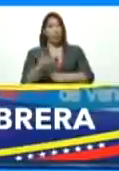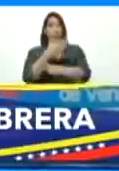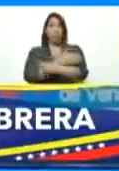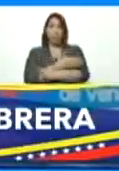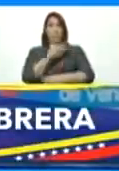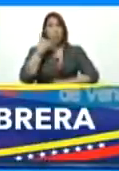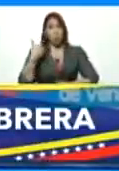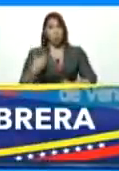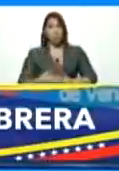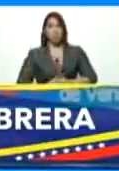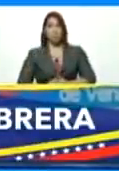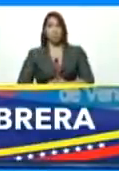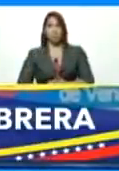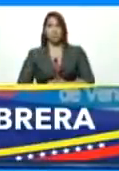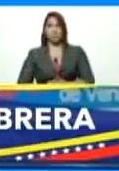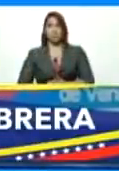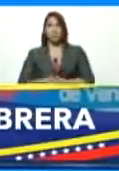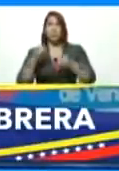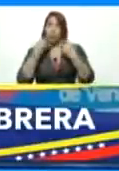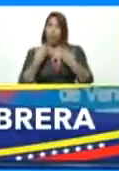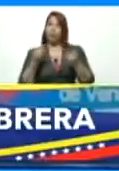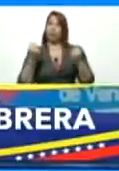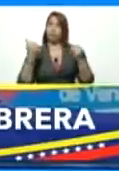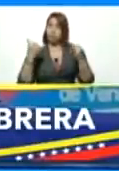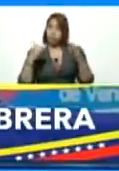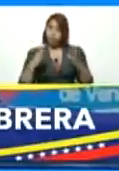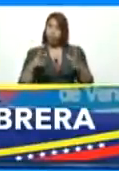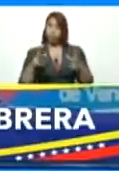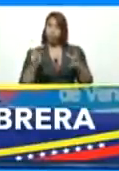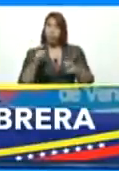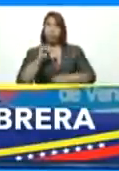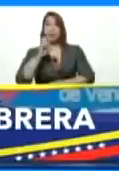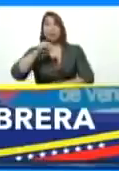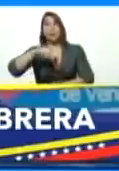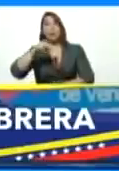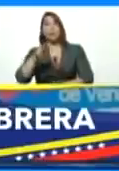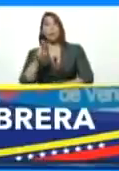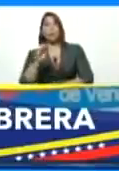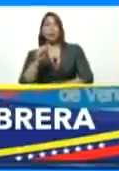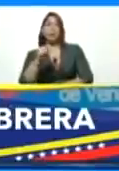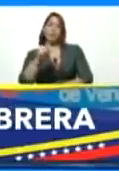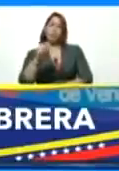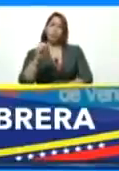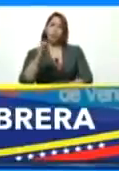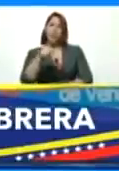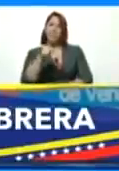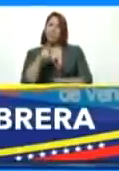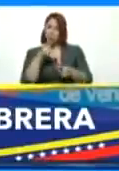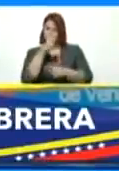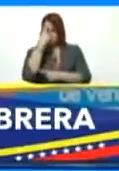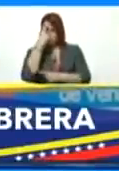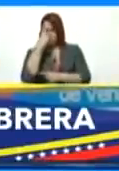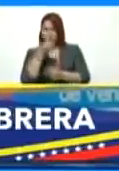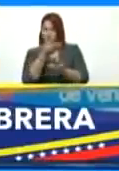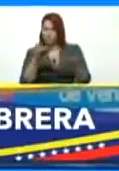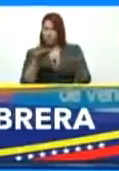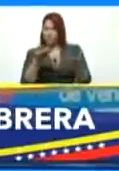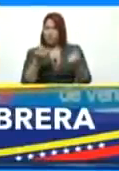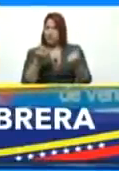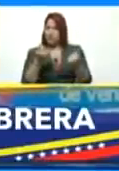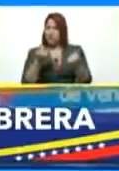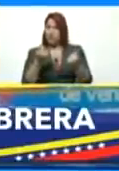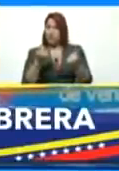mejor buena cantidad de impuestos y ese impuesto va ustedes saben para que de verdad estoy apartando